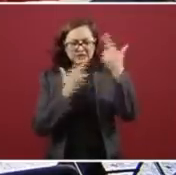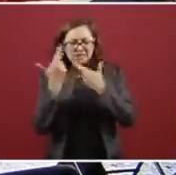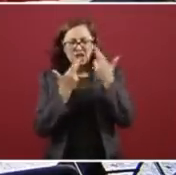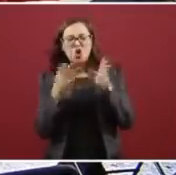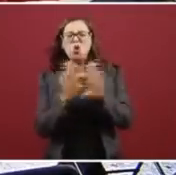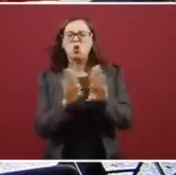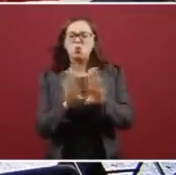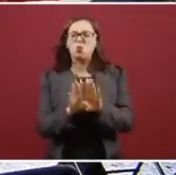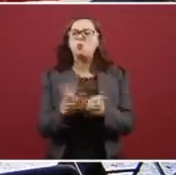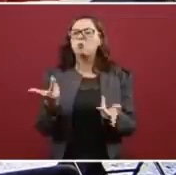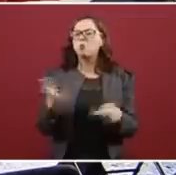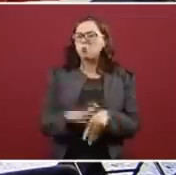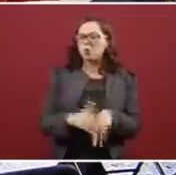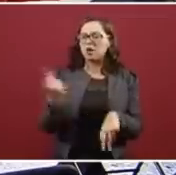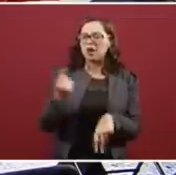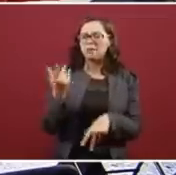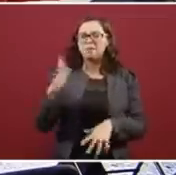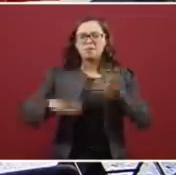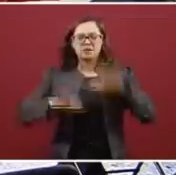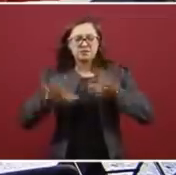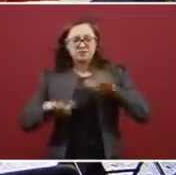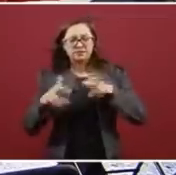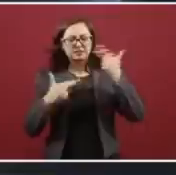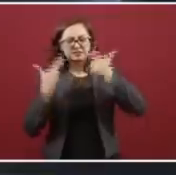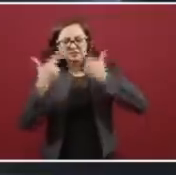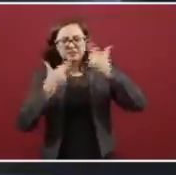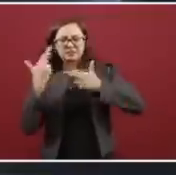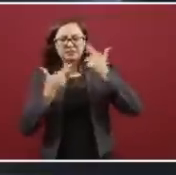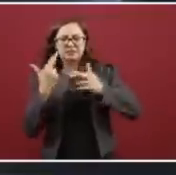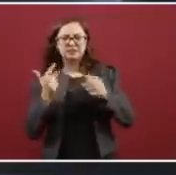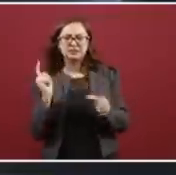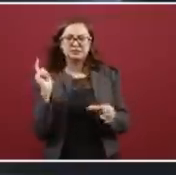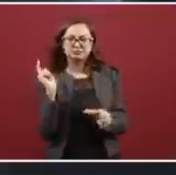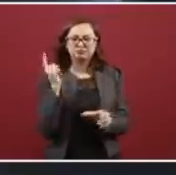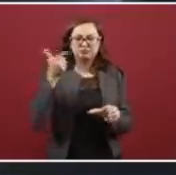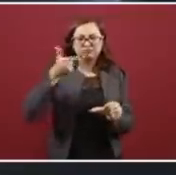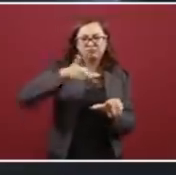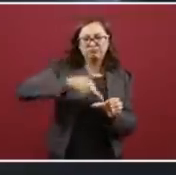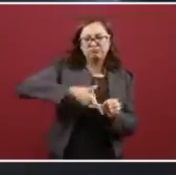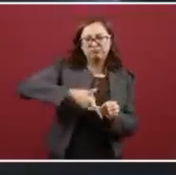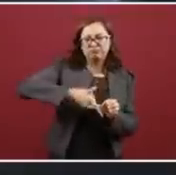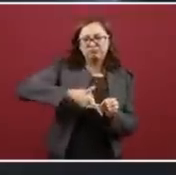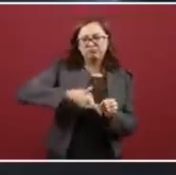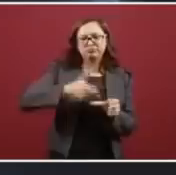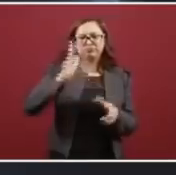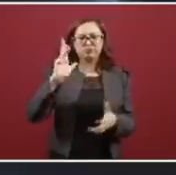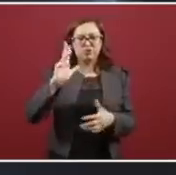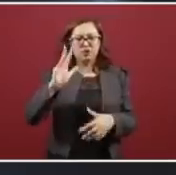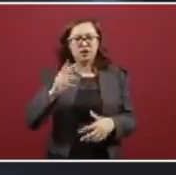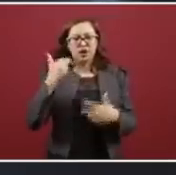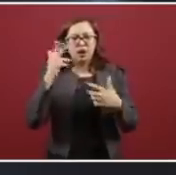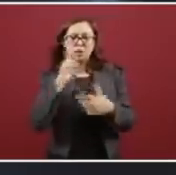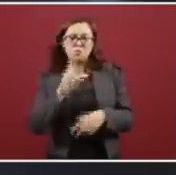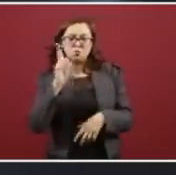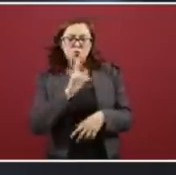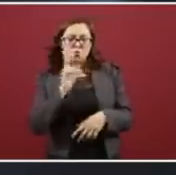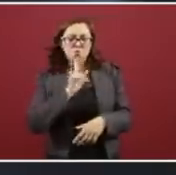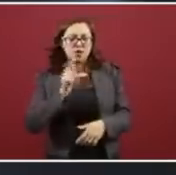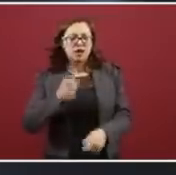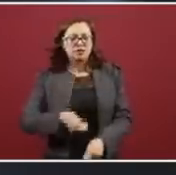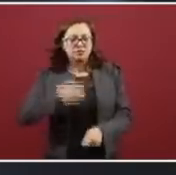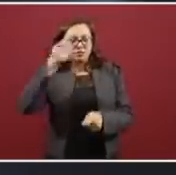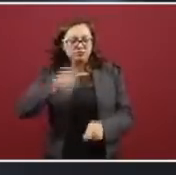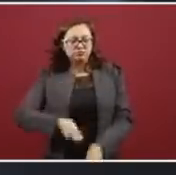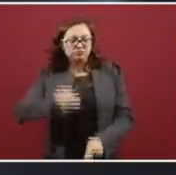pareciera que llegan inspecciona una bomba como usted decía no le llevan la probeta o no sé cómo se llame técnicamente el